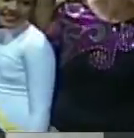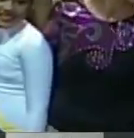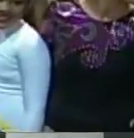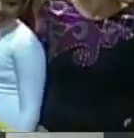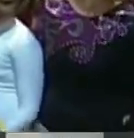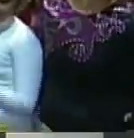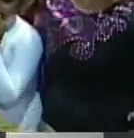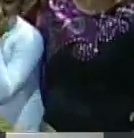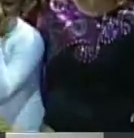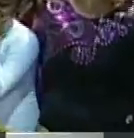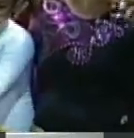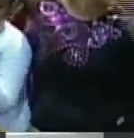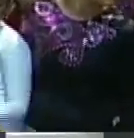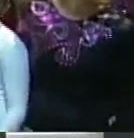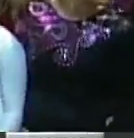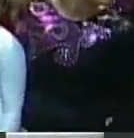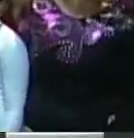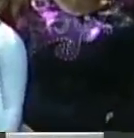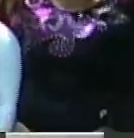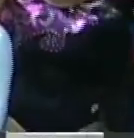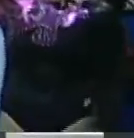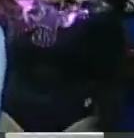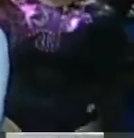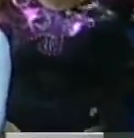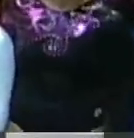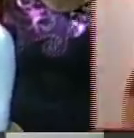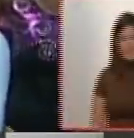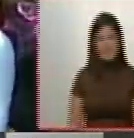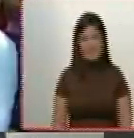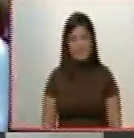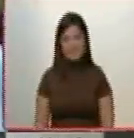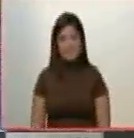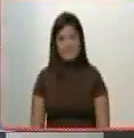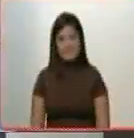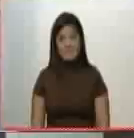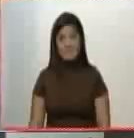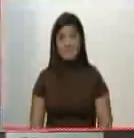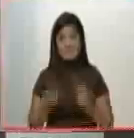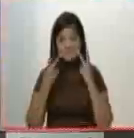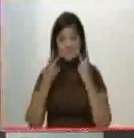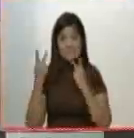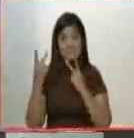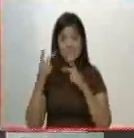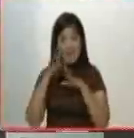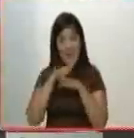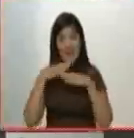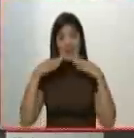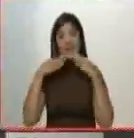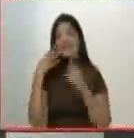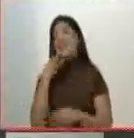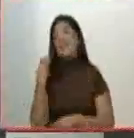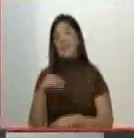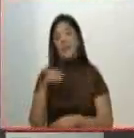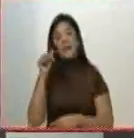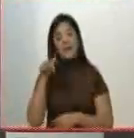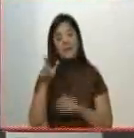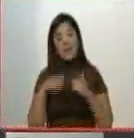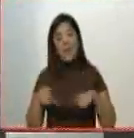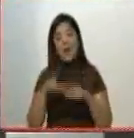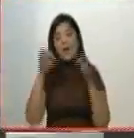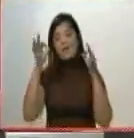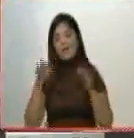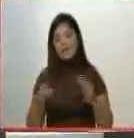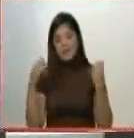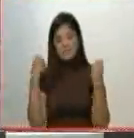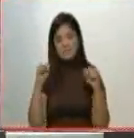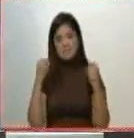son imágenes entonces con la alegría y la sonrisa de la juventud venezolana. Este es el espacio oficial para el